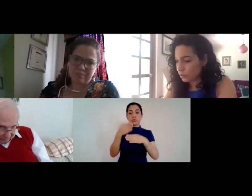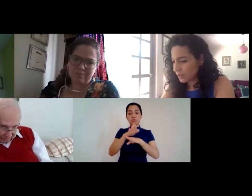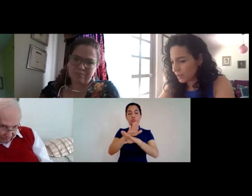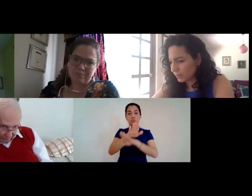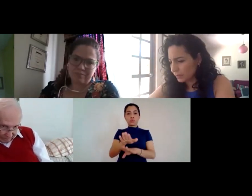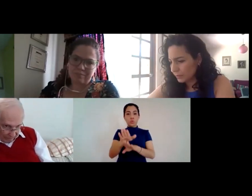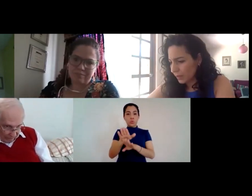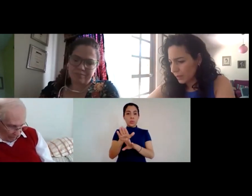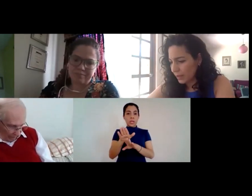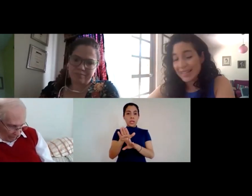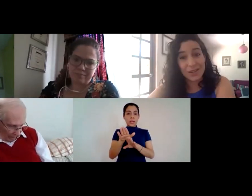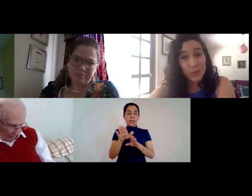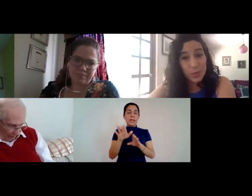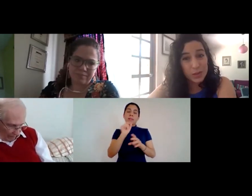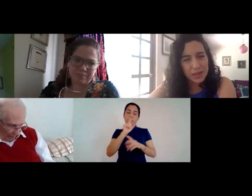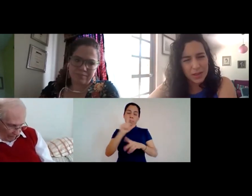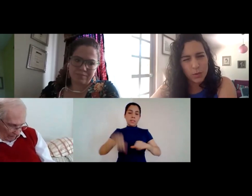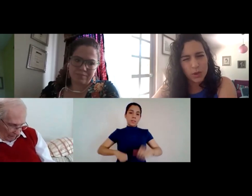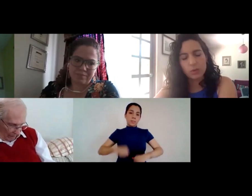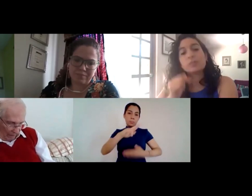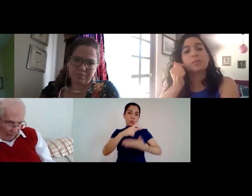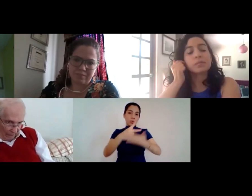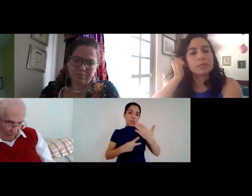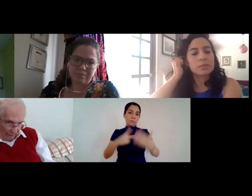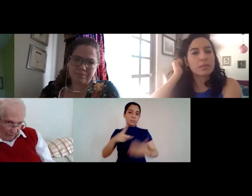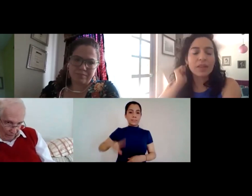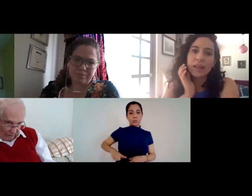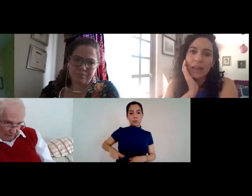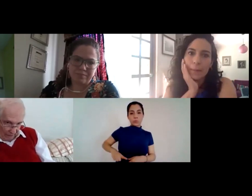fines entonces así nos podemos extender un poquito